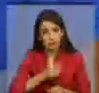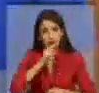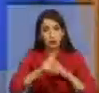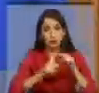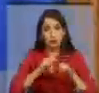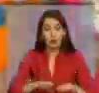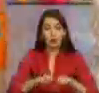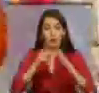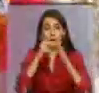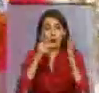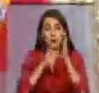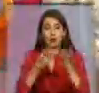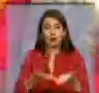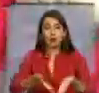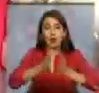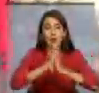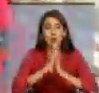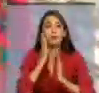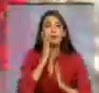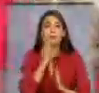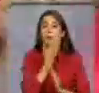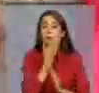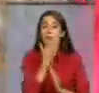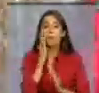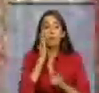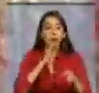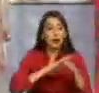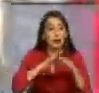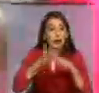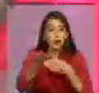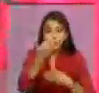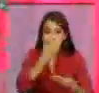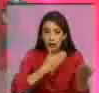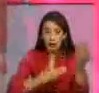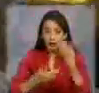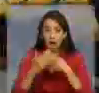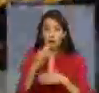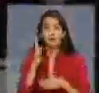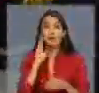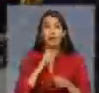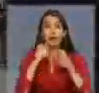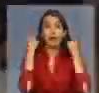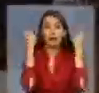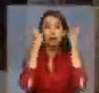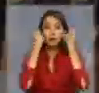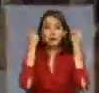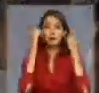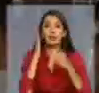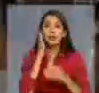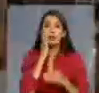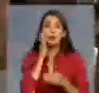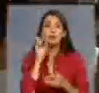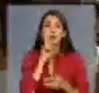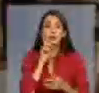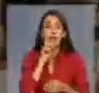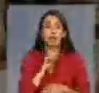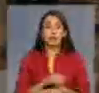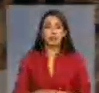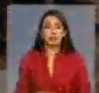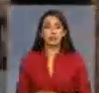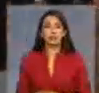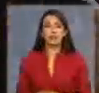tradicional evento del pedido de Jocha, es decir, la invitación formal que hacen los organizadores de esta festividad.